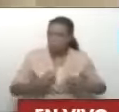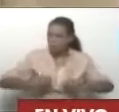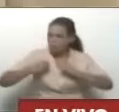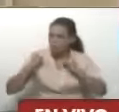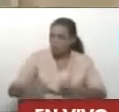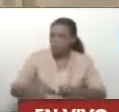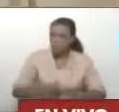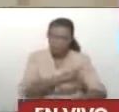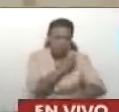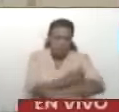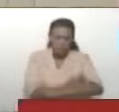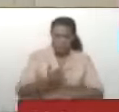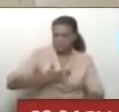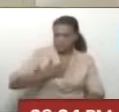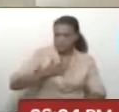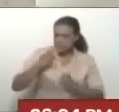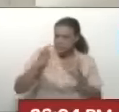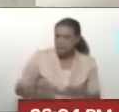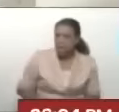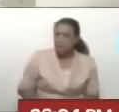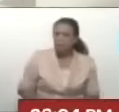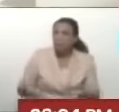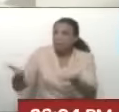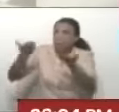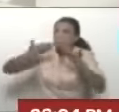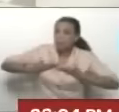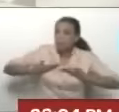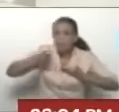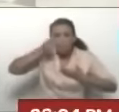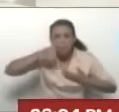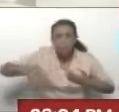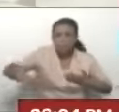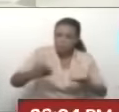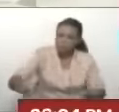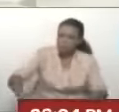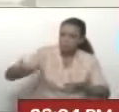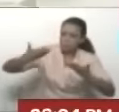y el poder que me pueda dar el pueblo,